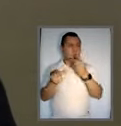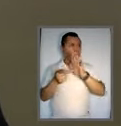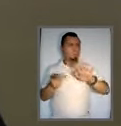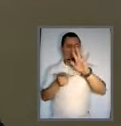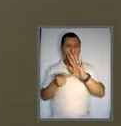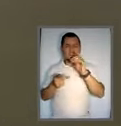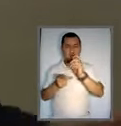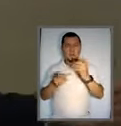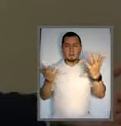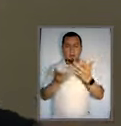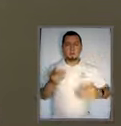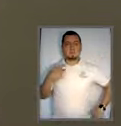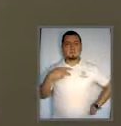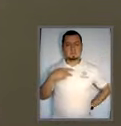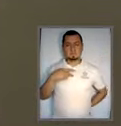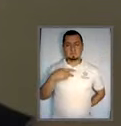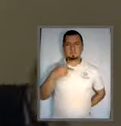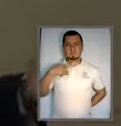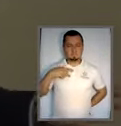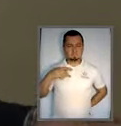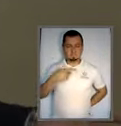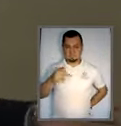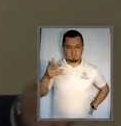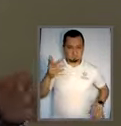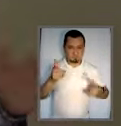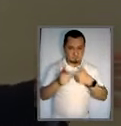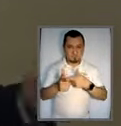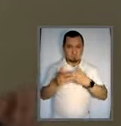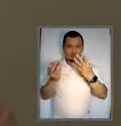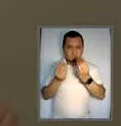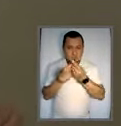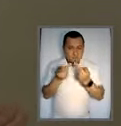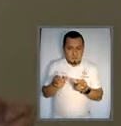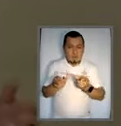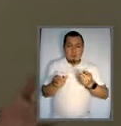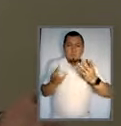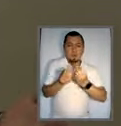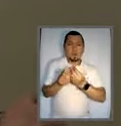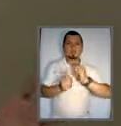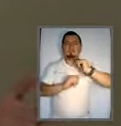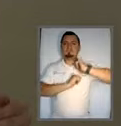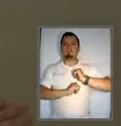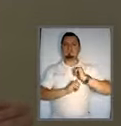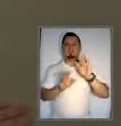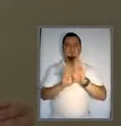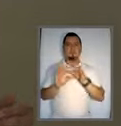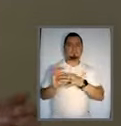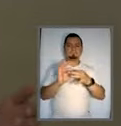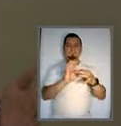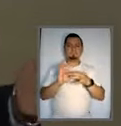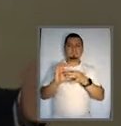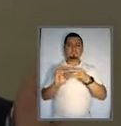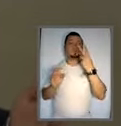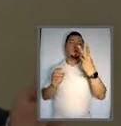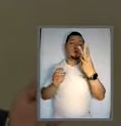Tenemos por ejecutar el esquema de cambios, todo esto lo estamos haciendo en línea. Aquí es un buen ejemplo de la coordinación que hemos tenido con las